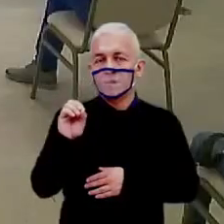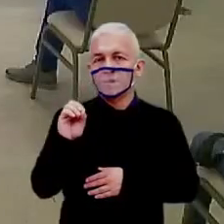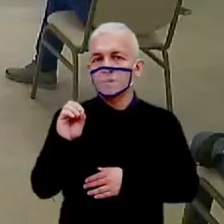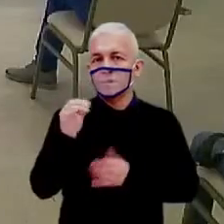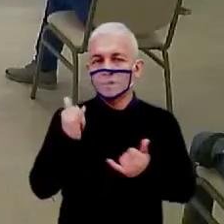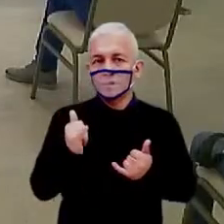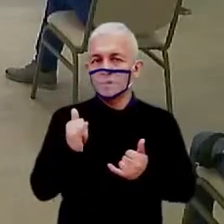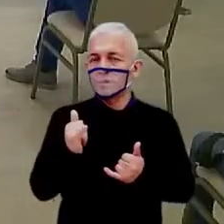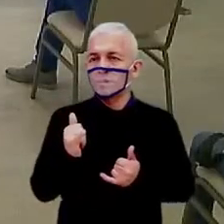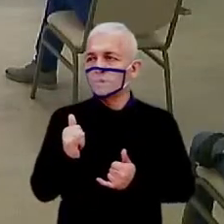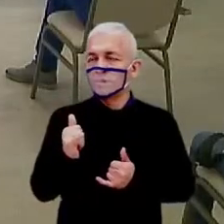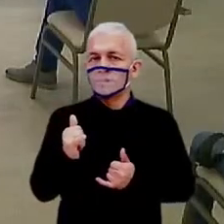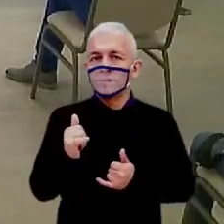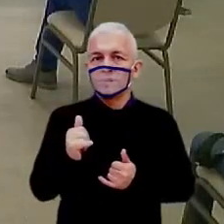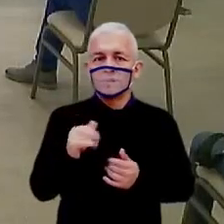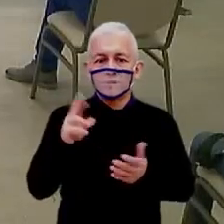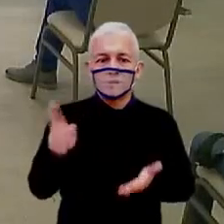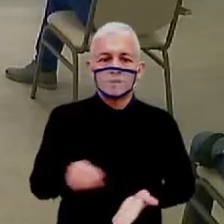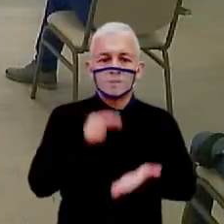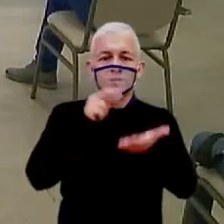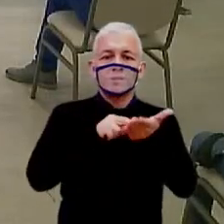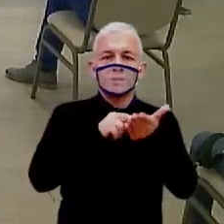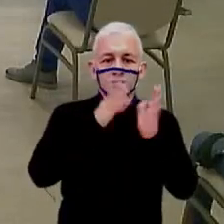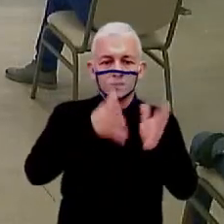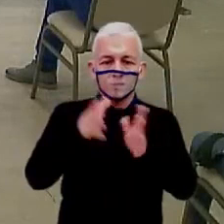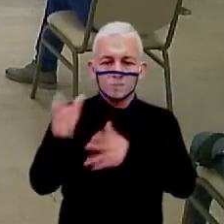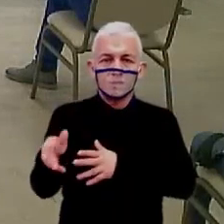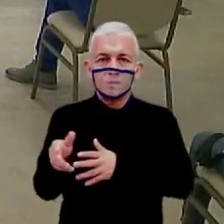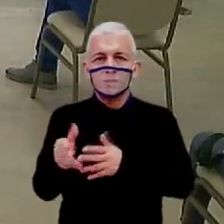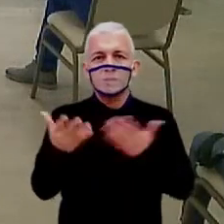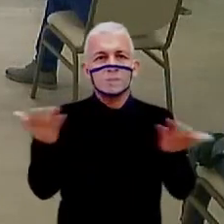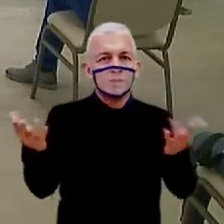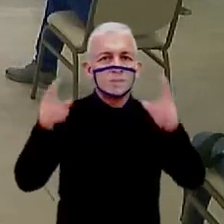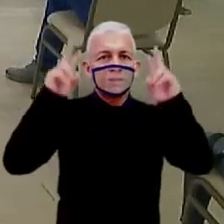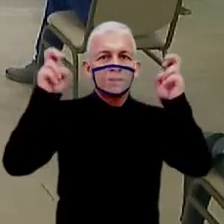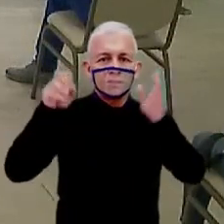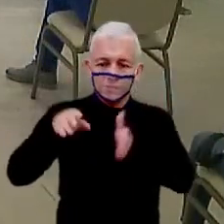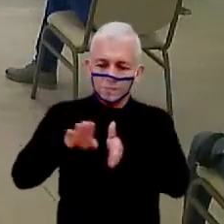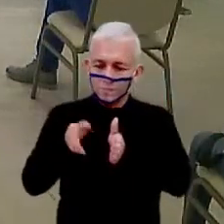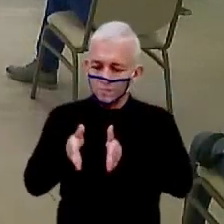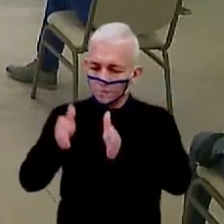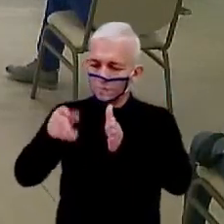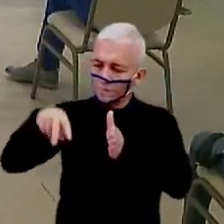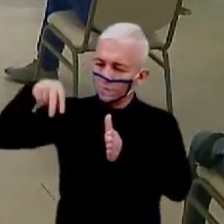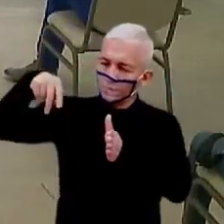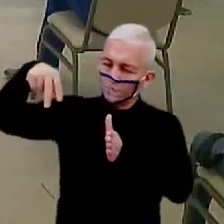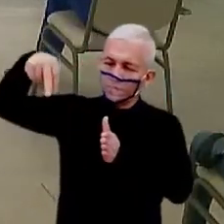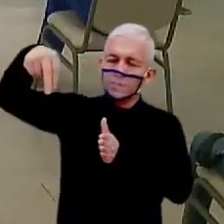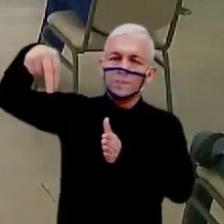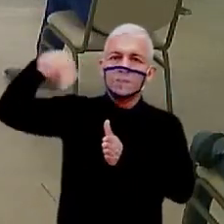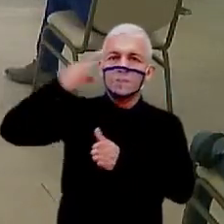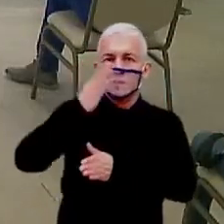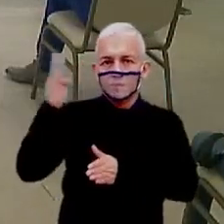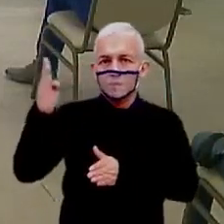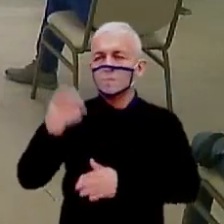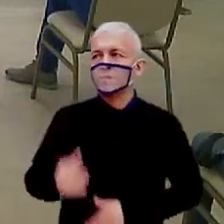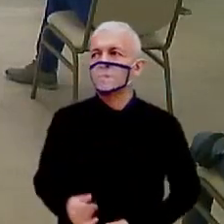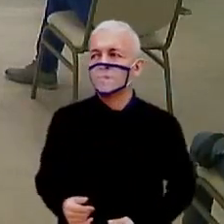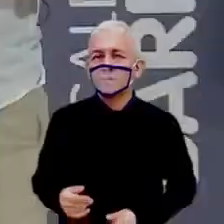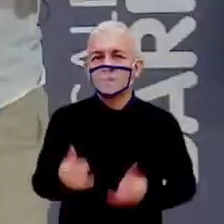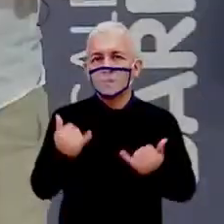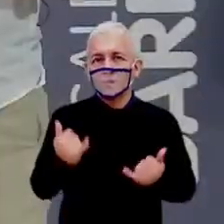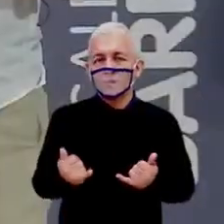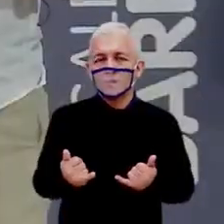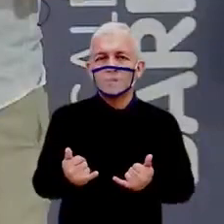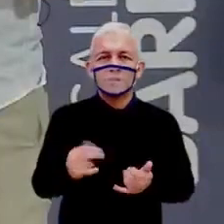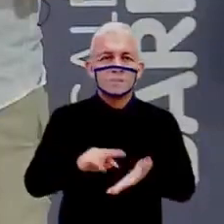recorrido, Alberto y alcalde, hablando de recuperación del espacio público, pero específicamente de los andenes, todo lo que vamos a hacer en el tema de los andenes aquí en la ciudad, para que el